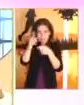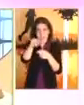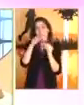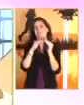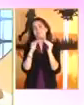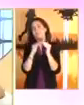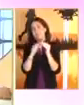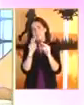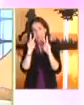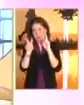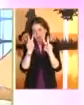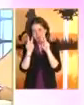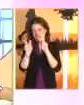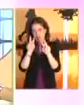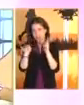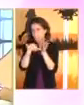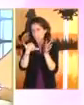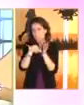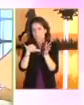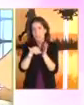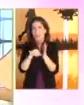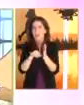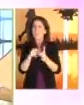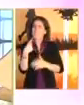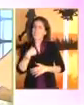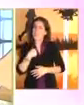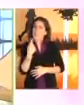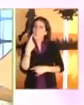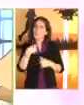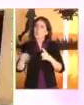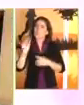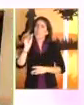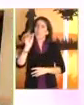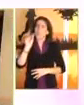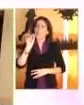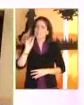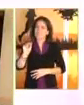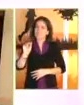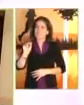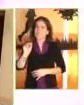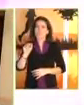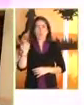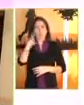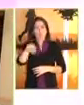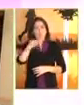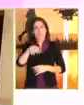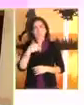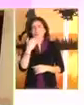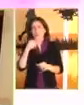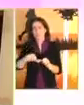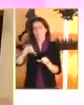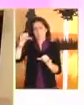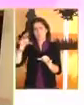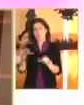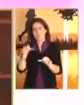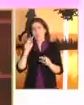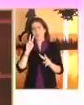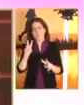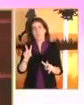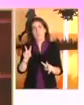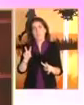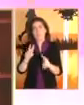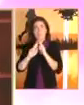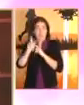muy de cerquita. Y yo os voy a preguntar una cosa. ¿Alguna vez os habéis visto? Yo creo, bueno, sé la respuesta,